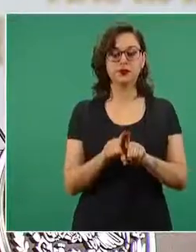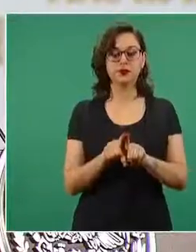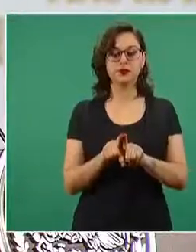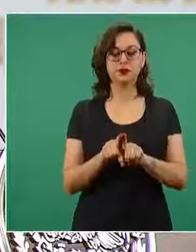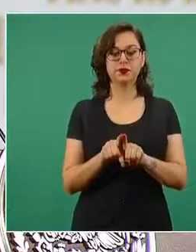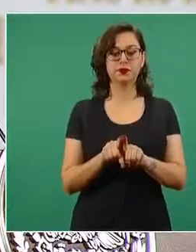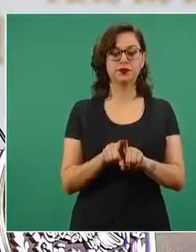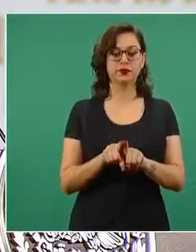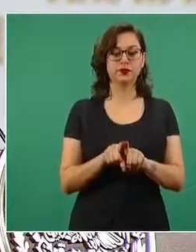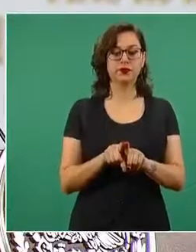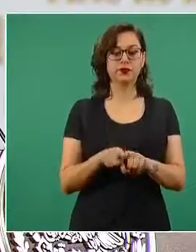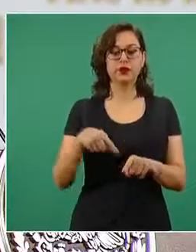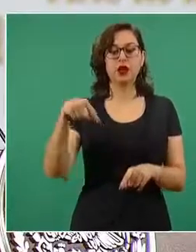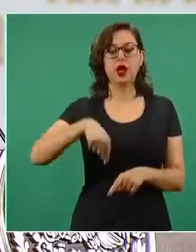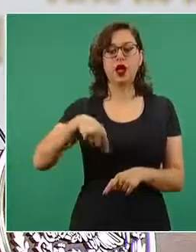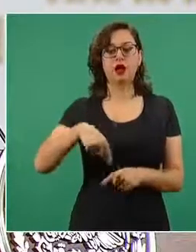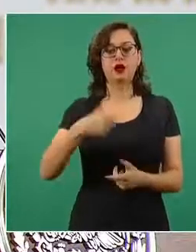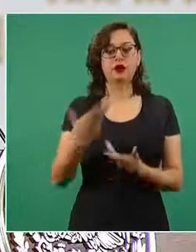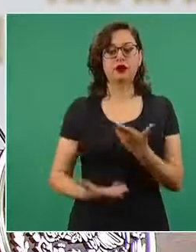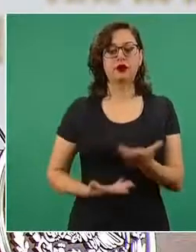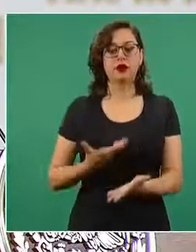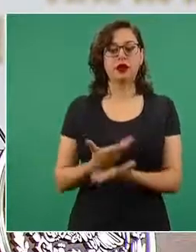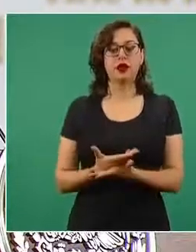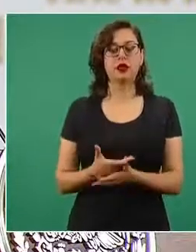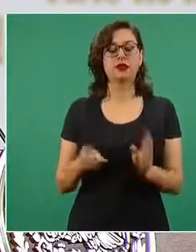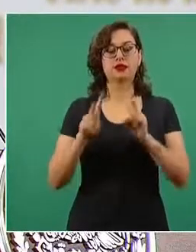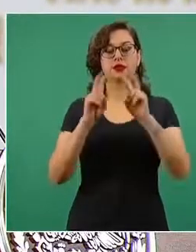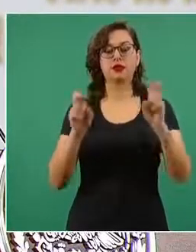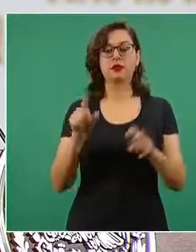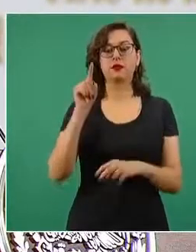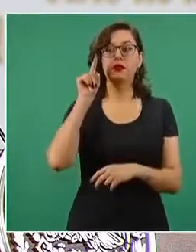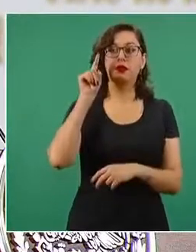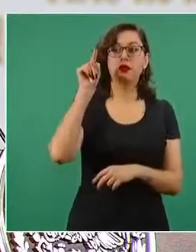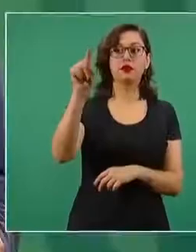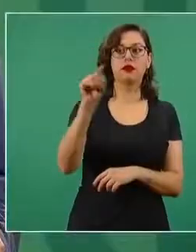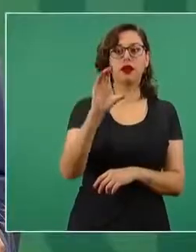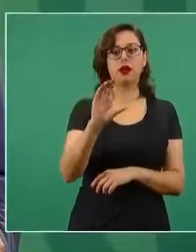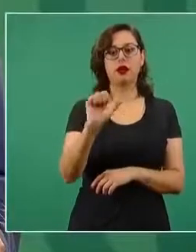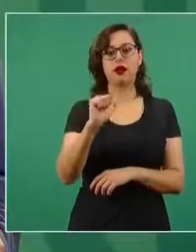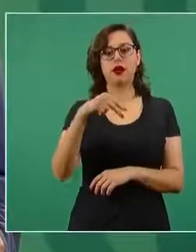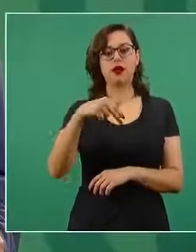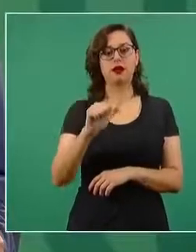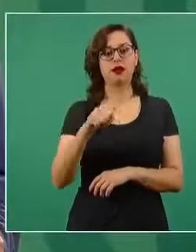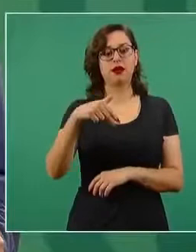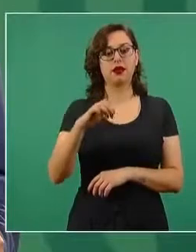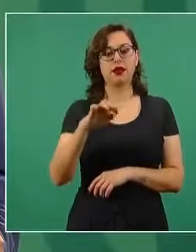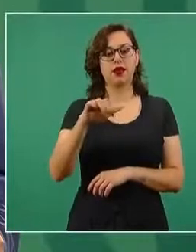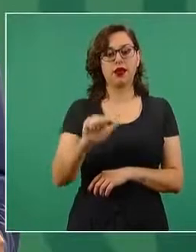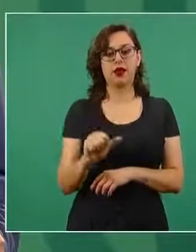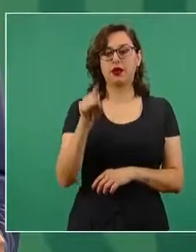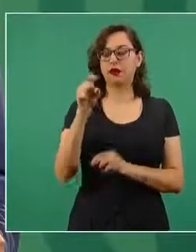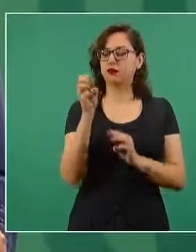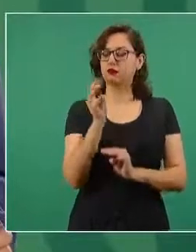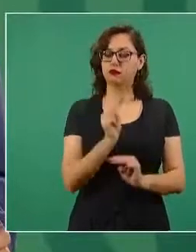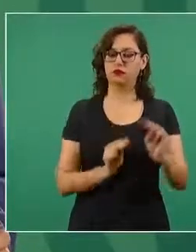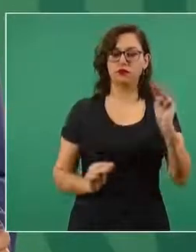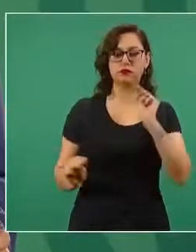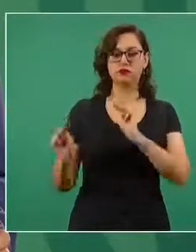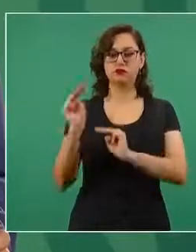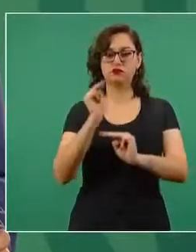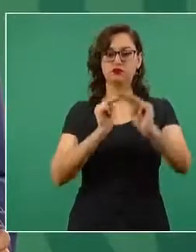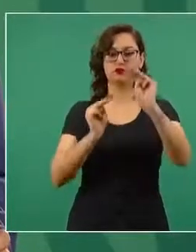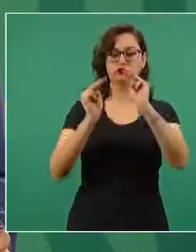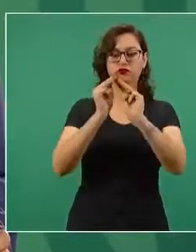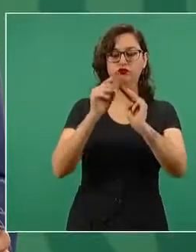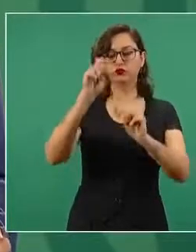porque aquí se planteó lo de Cananea sobre los mineros